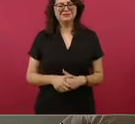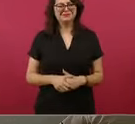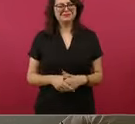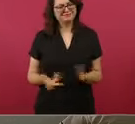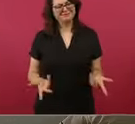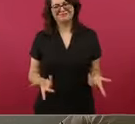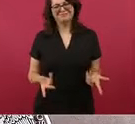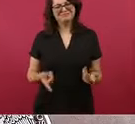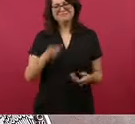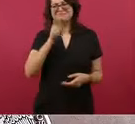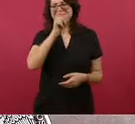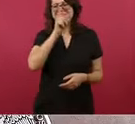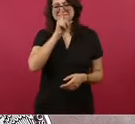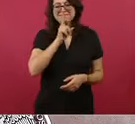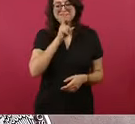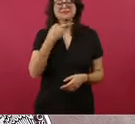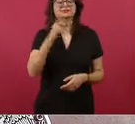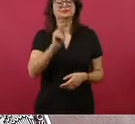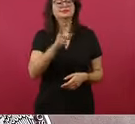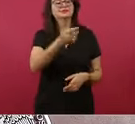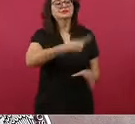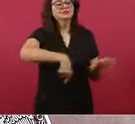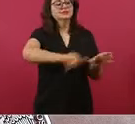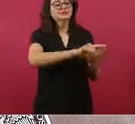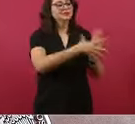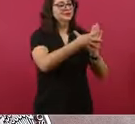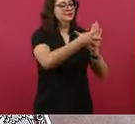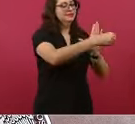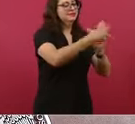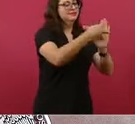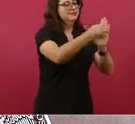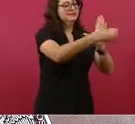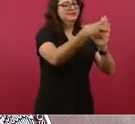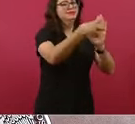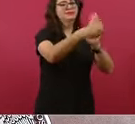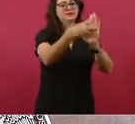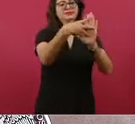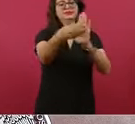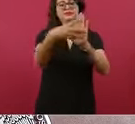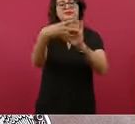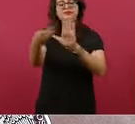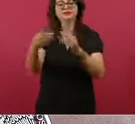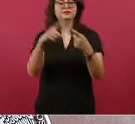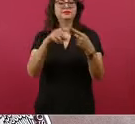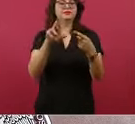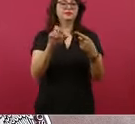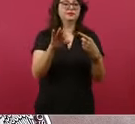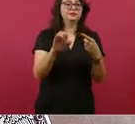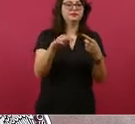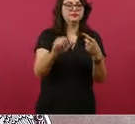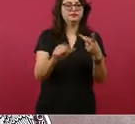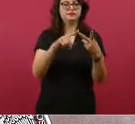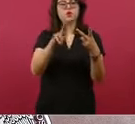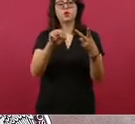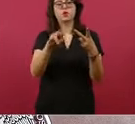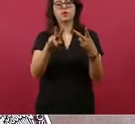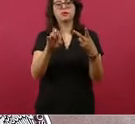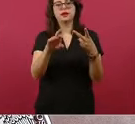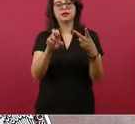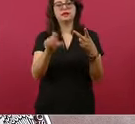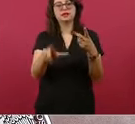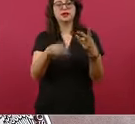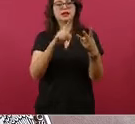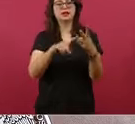mentira repetida por muchos medios, como Reforma, El Universal, La Silla Rota, también por el portal de Joaquín